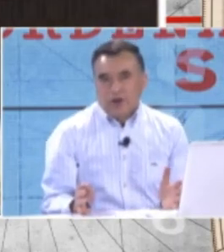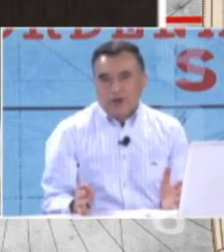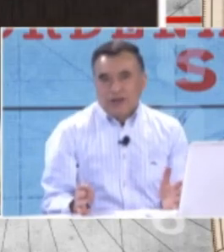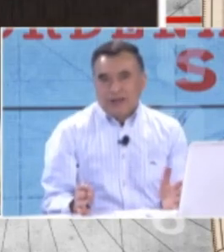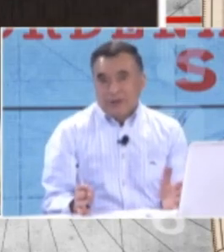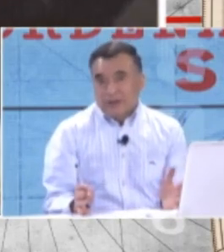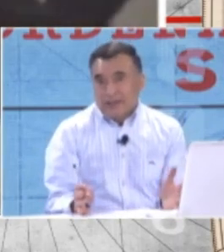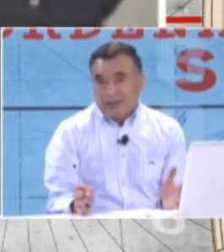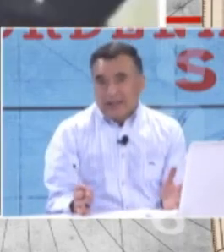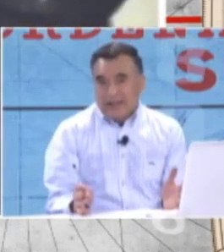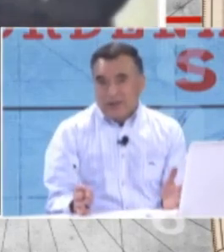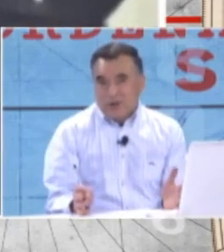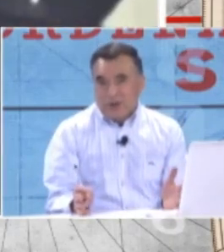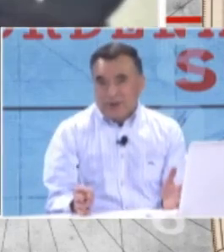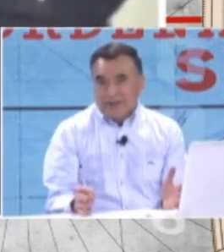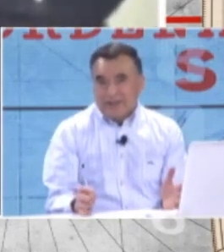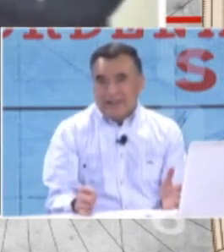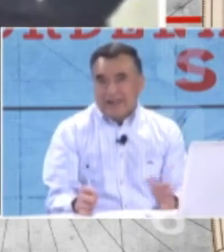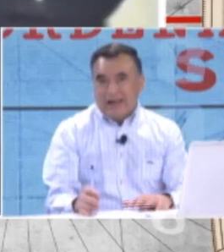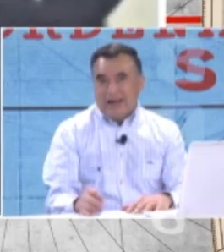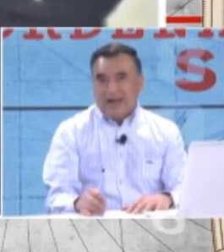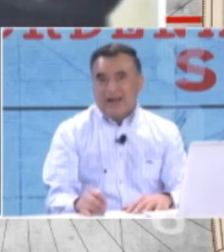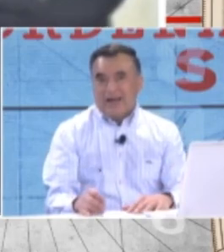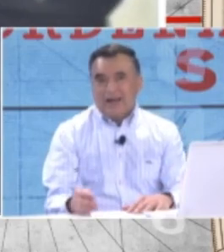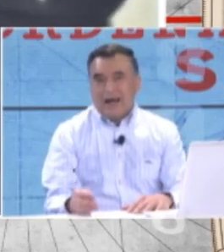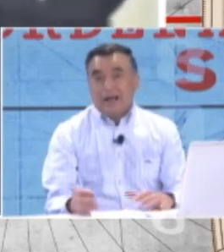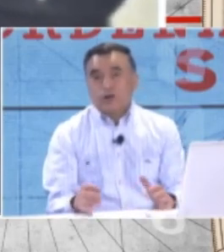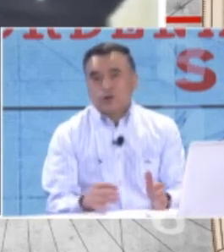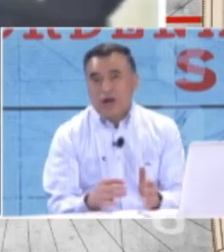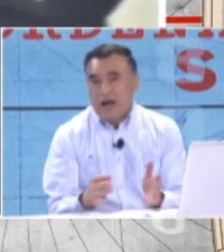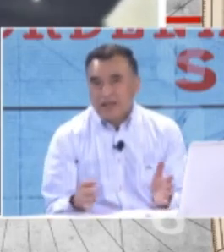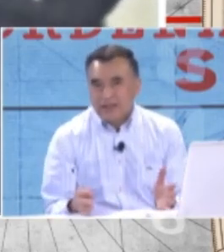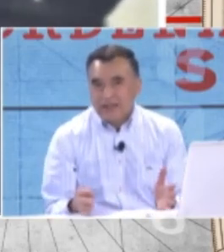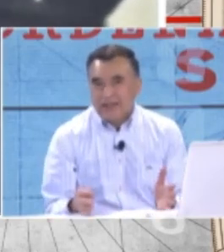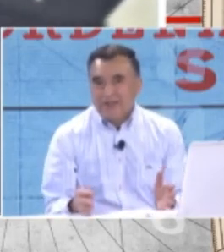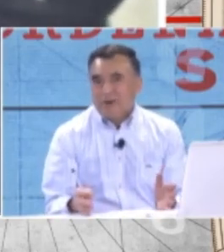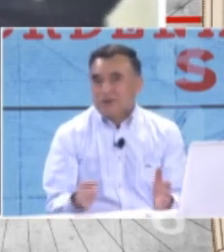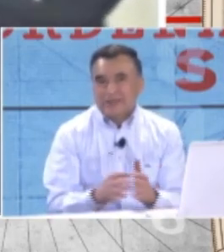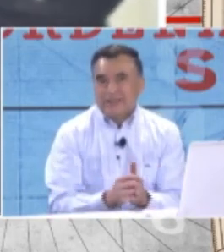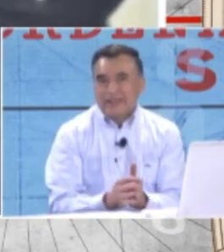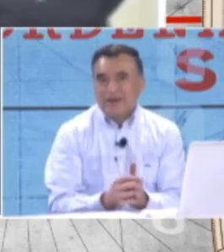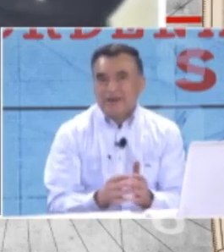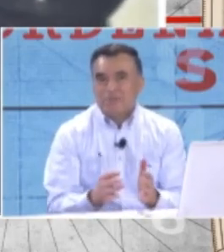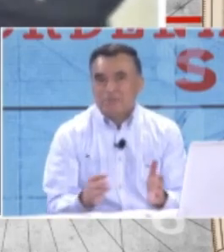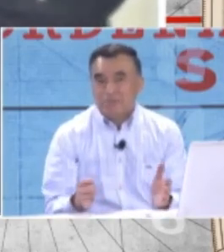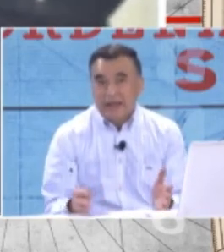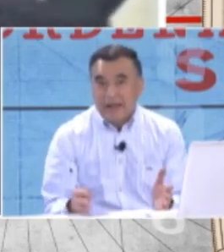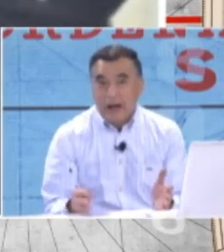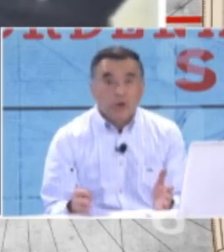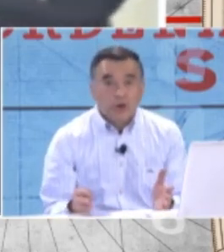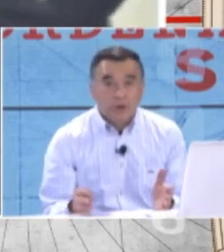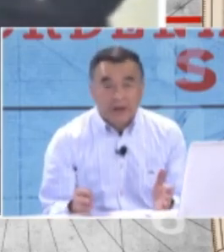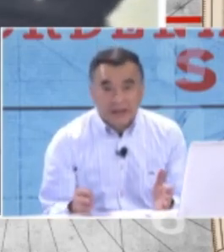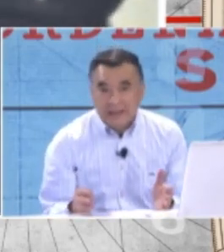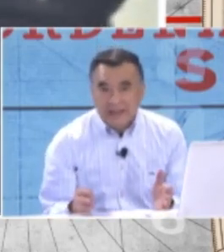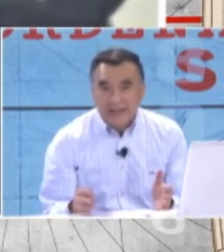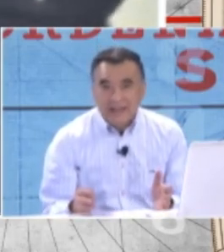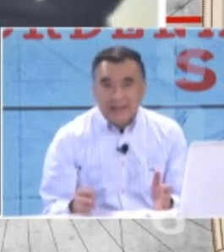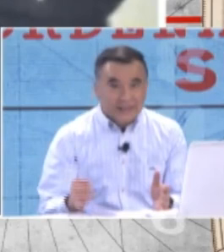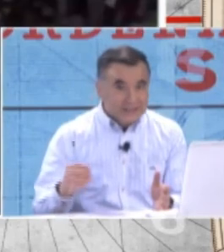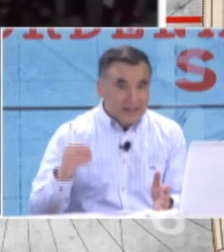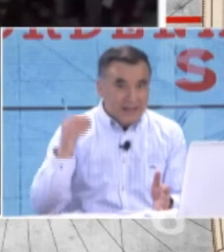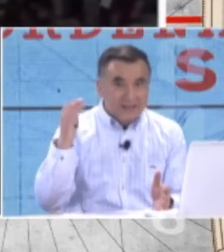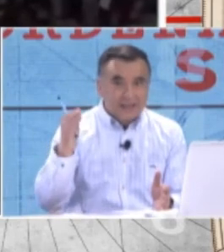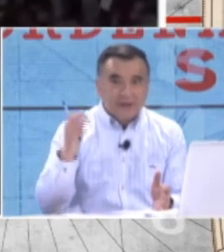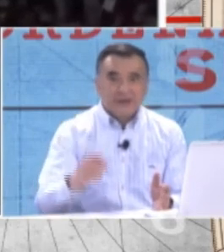¿no? Vamos a tener que leer nuevamente a Aldous Huxley, vamos a tener que leer a Julio Verne